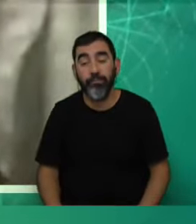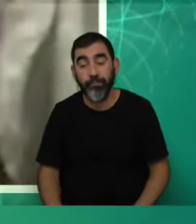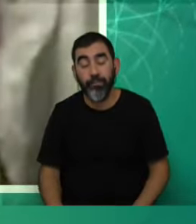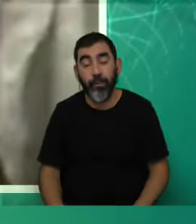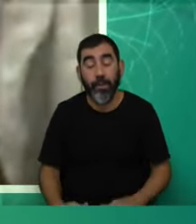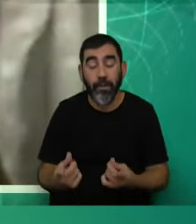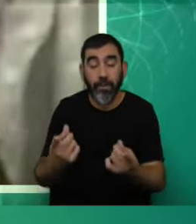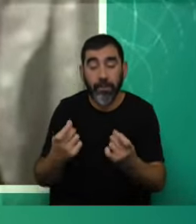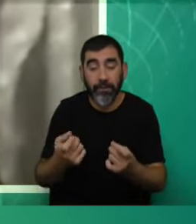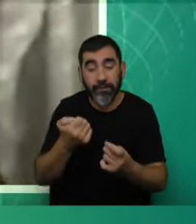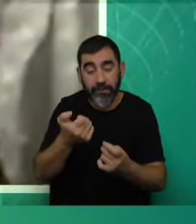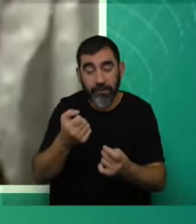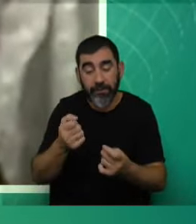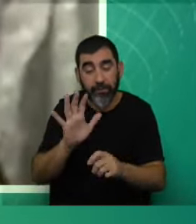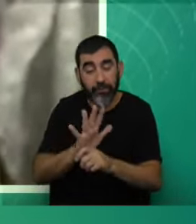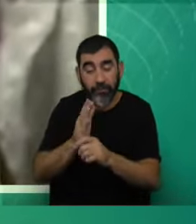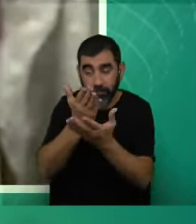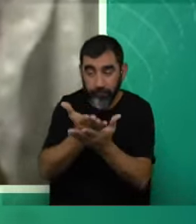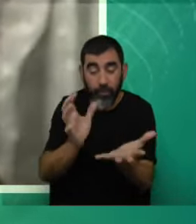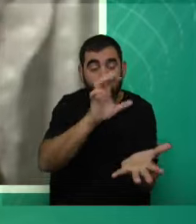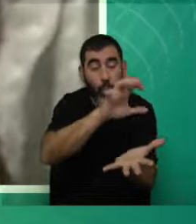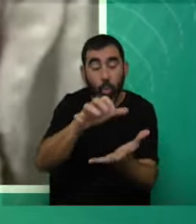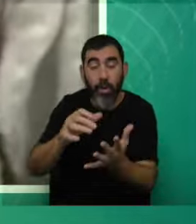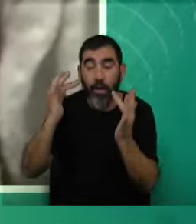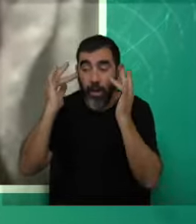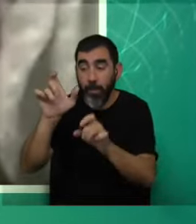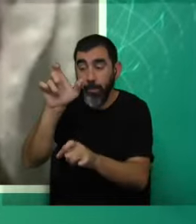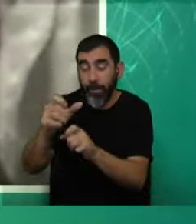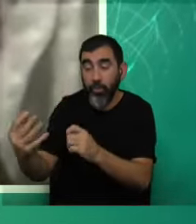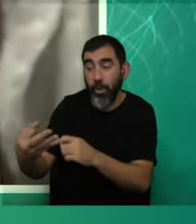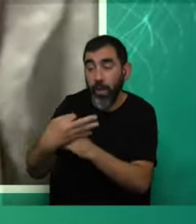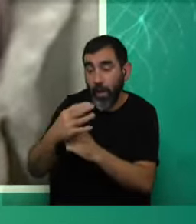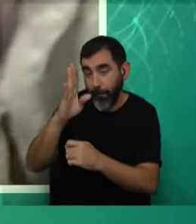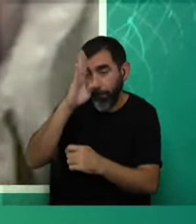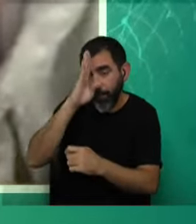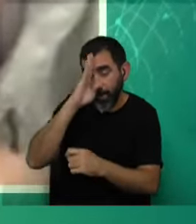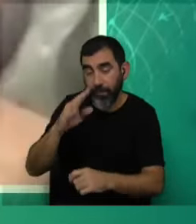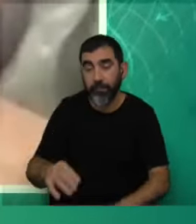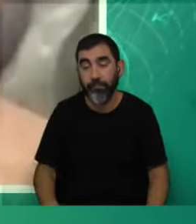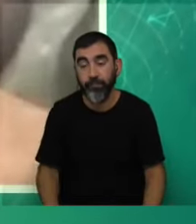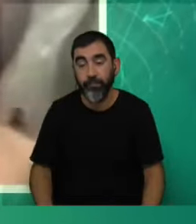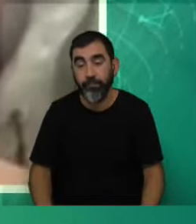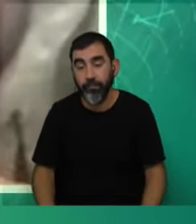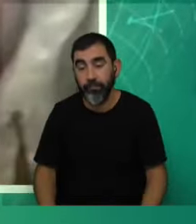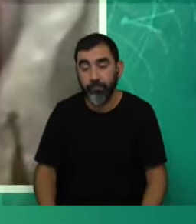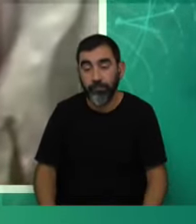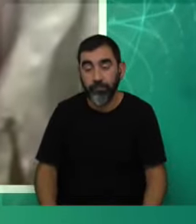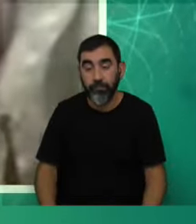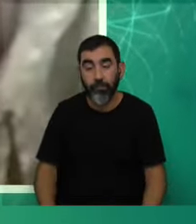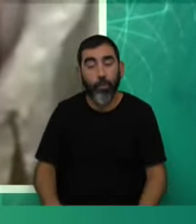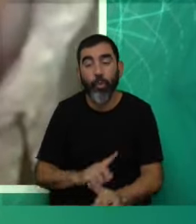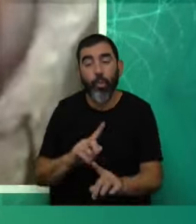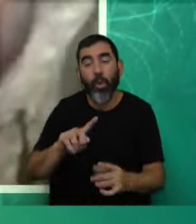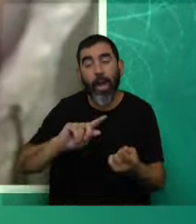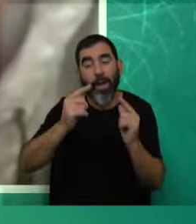necesidad casi de ponerlo en los lugares donde la gente se está educando no entendemos que tiene que ser